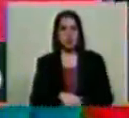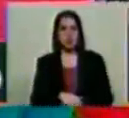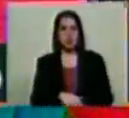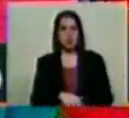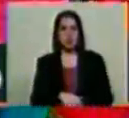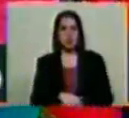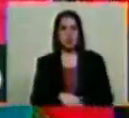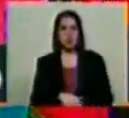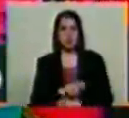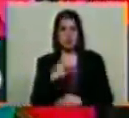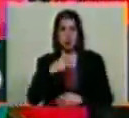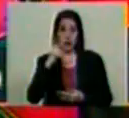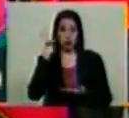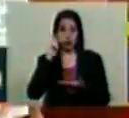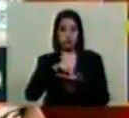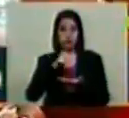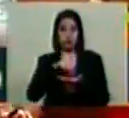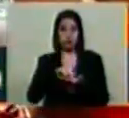Aquí estoy yo,